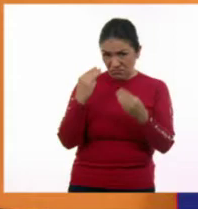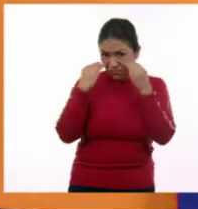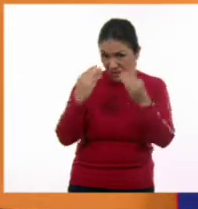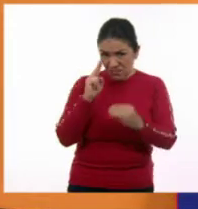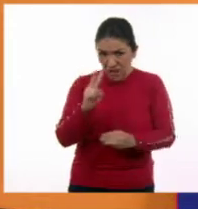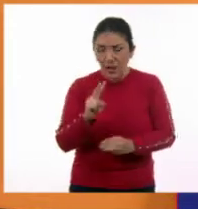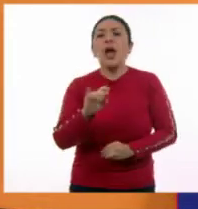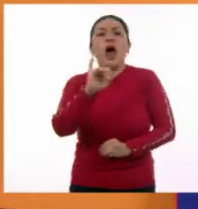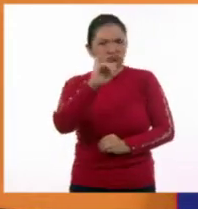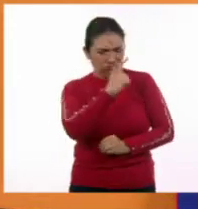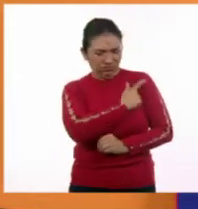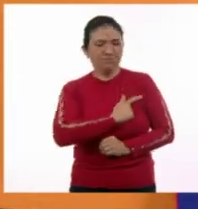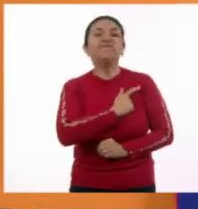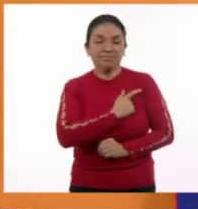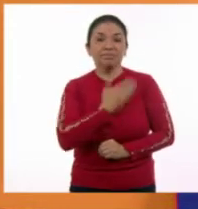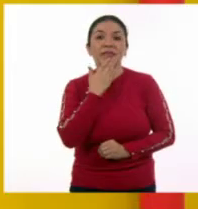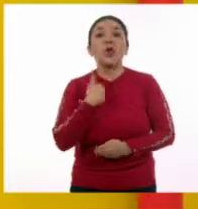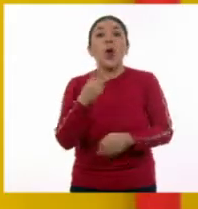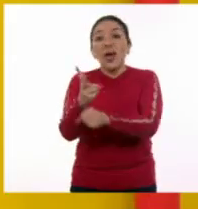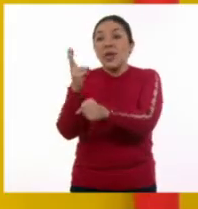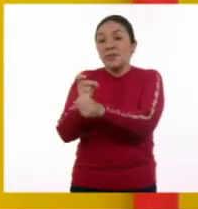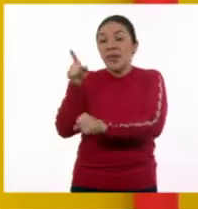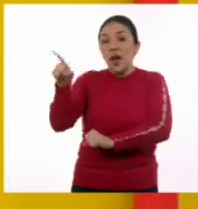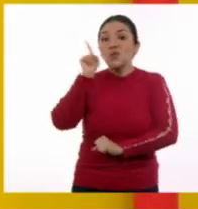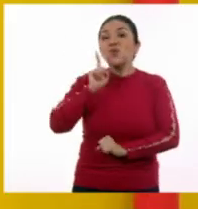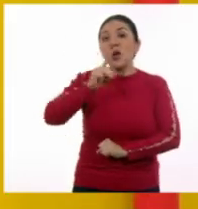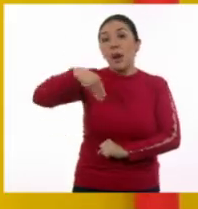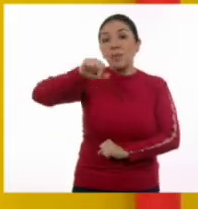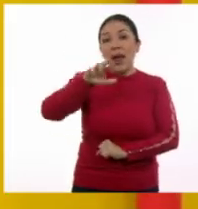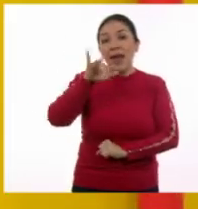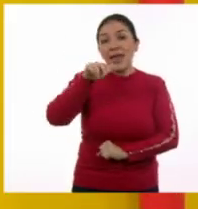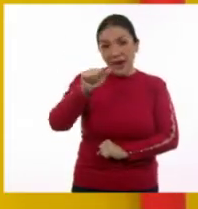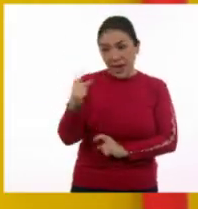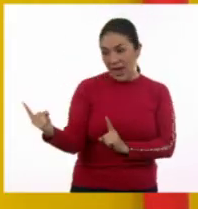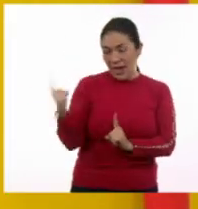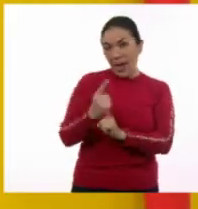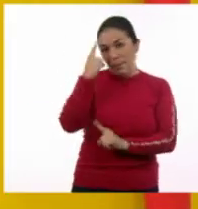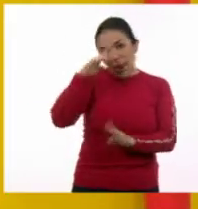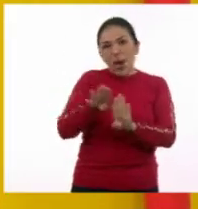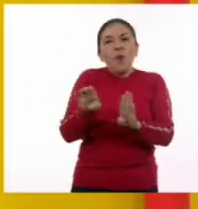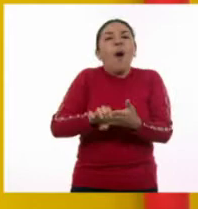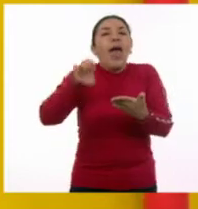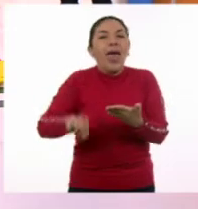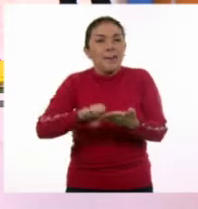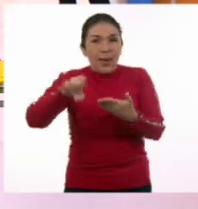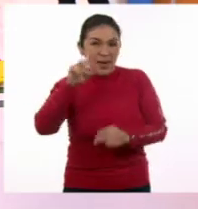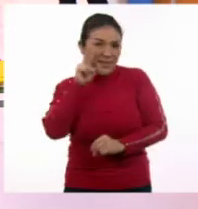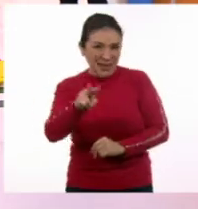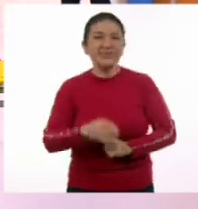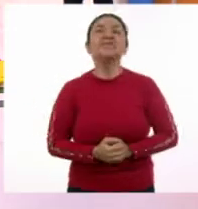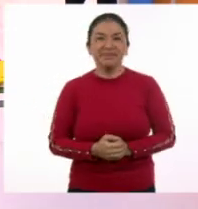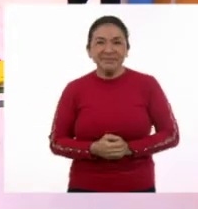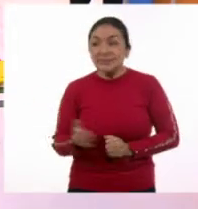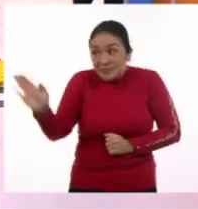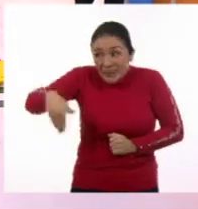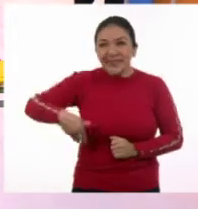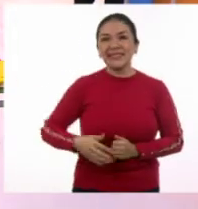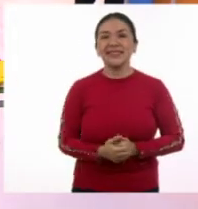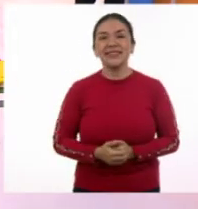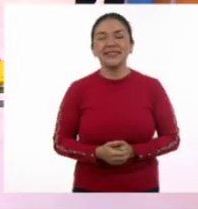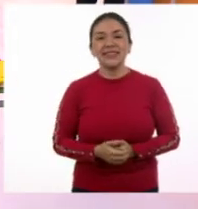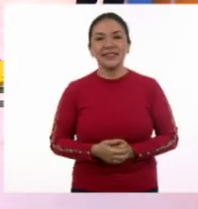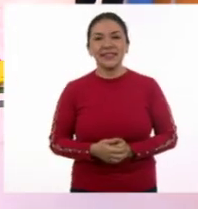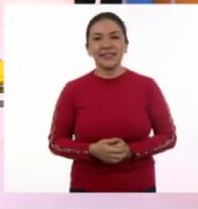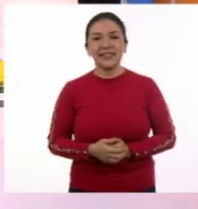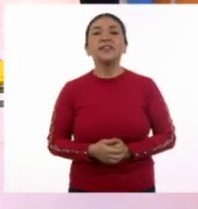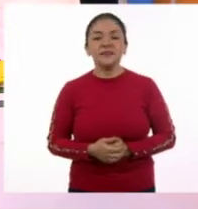muy bien te parece si invitamos otra vez a mariana para que podamos ejemplificar lo perfecto ok mañana ven